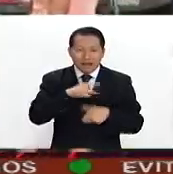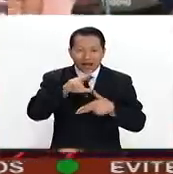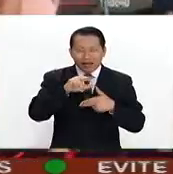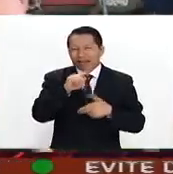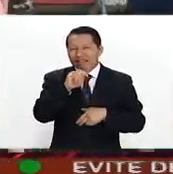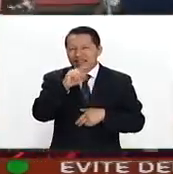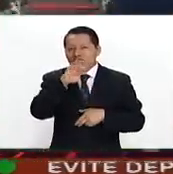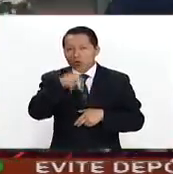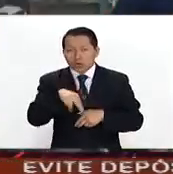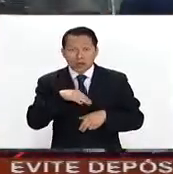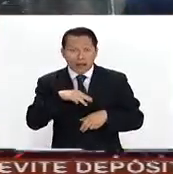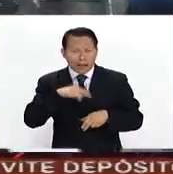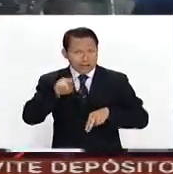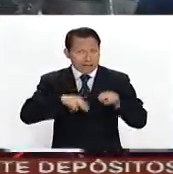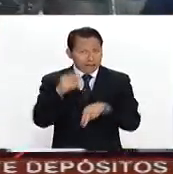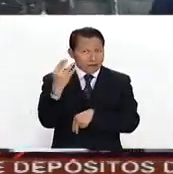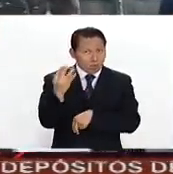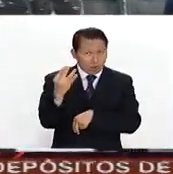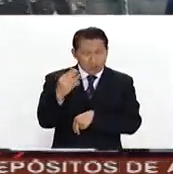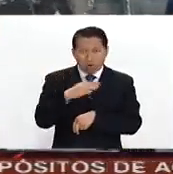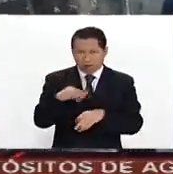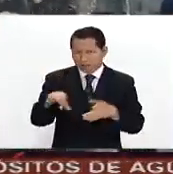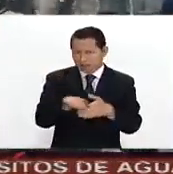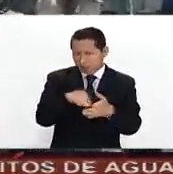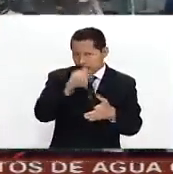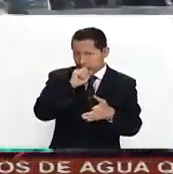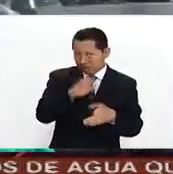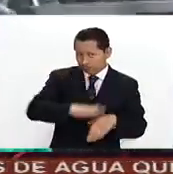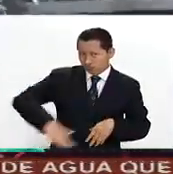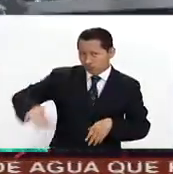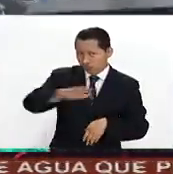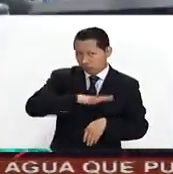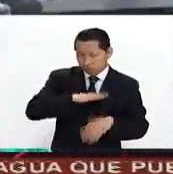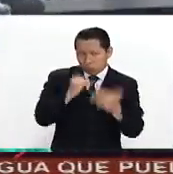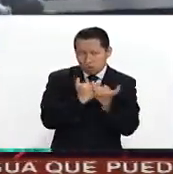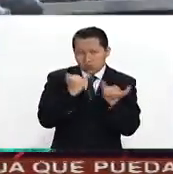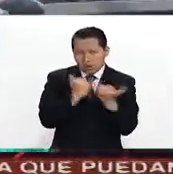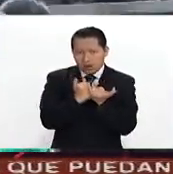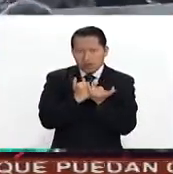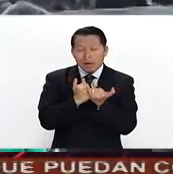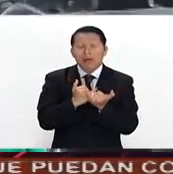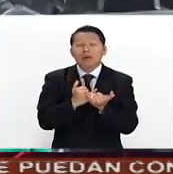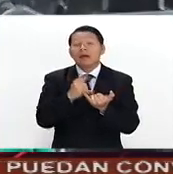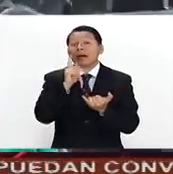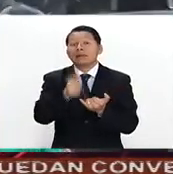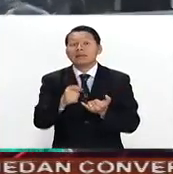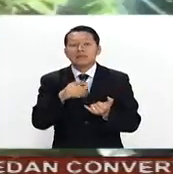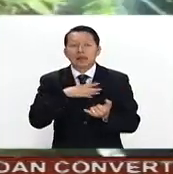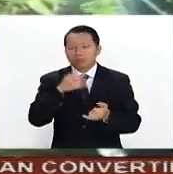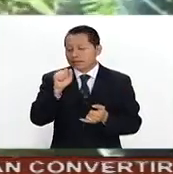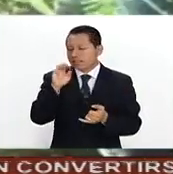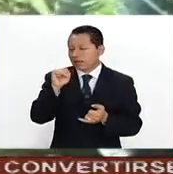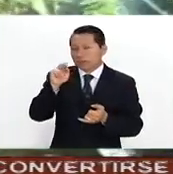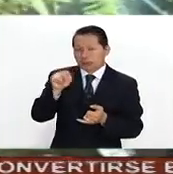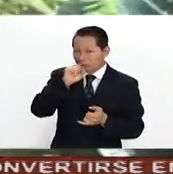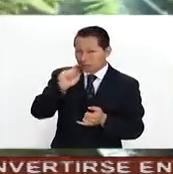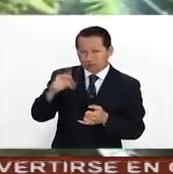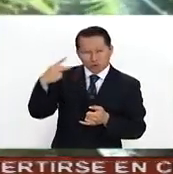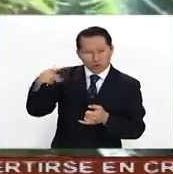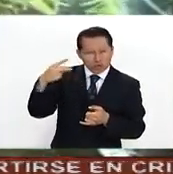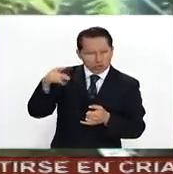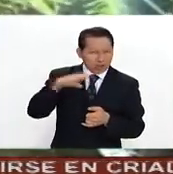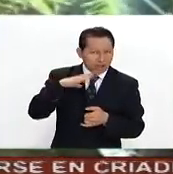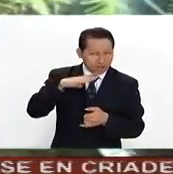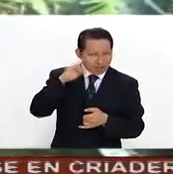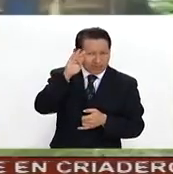Nokten de categoría 4 a las costas de la región oriental del centro del archipiélago. El Servicio Meteorológico Filipino, PAGASA,